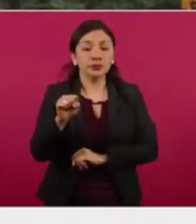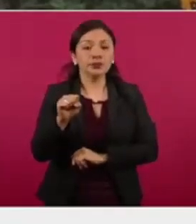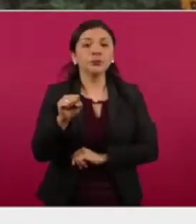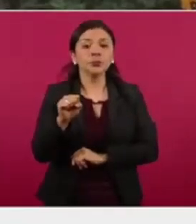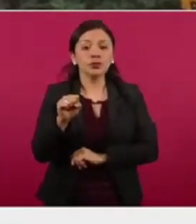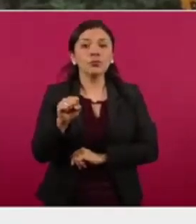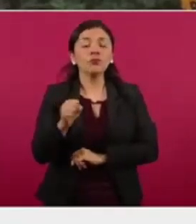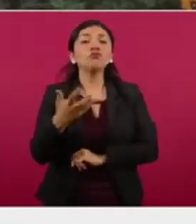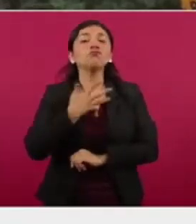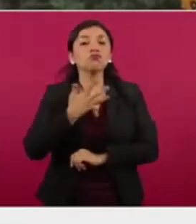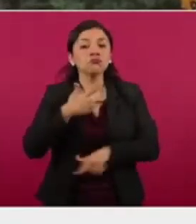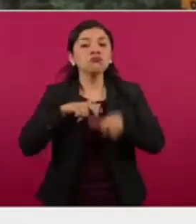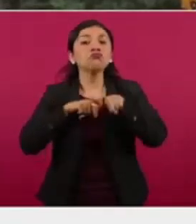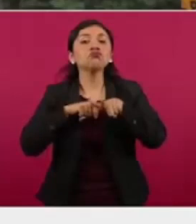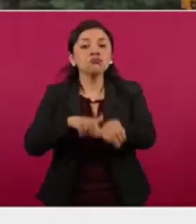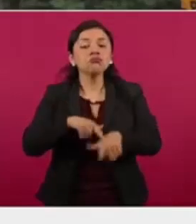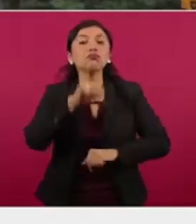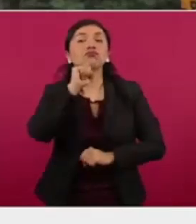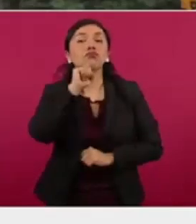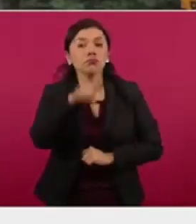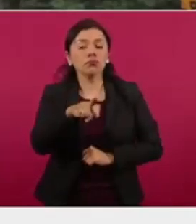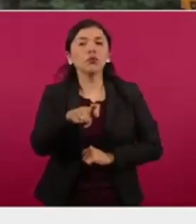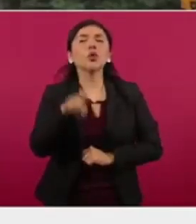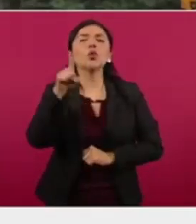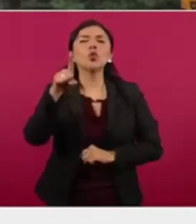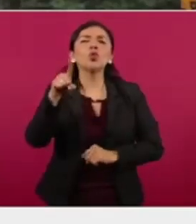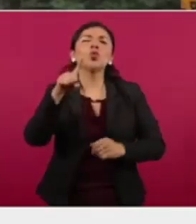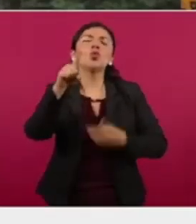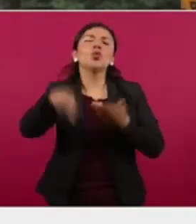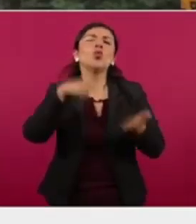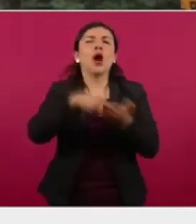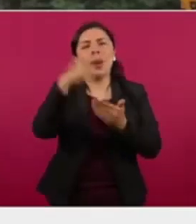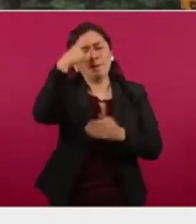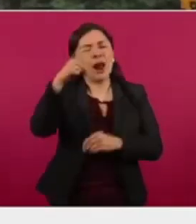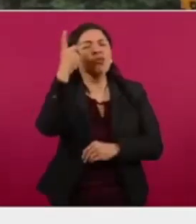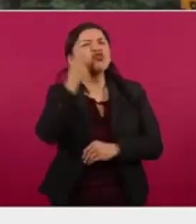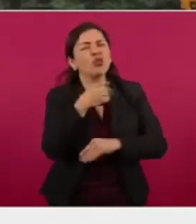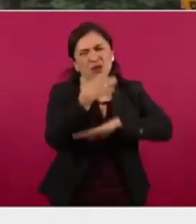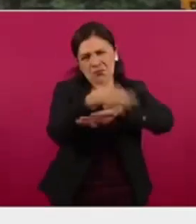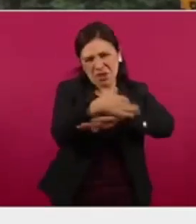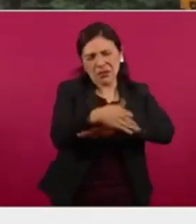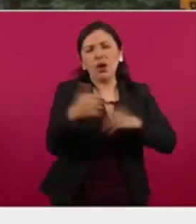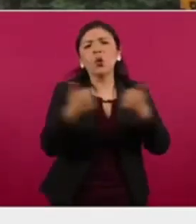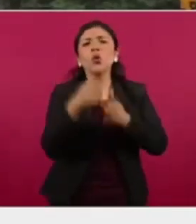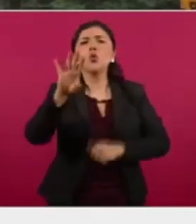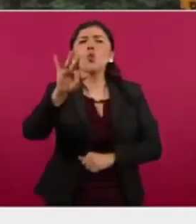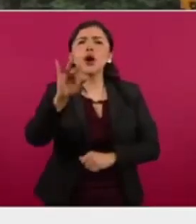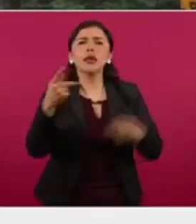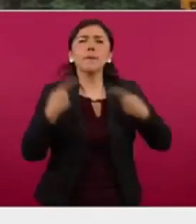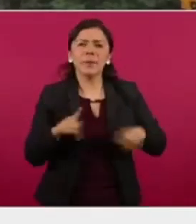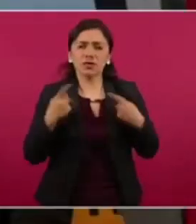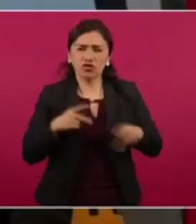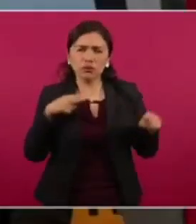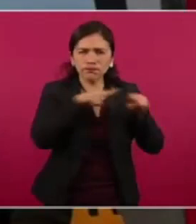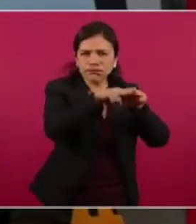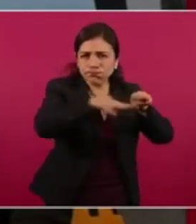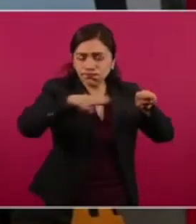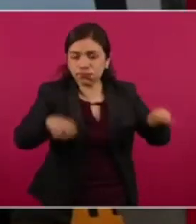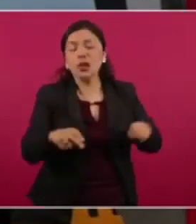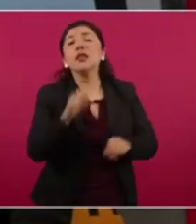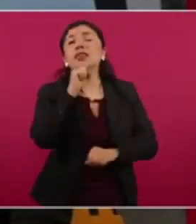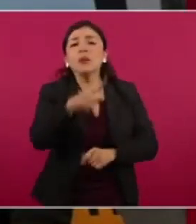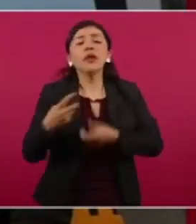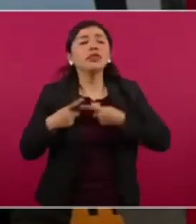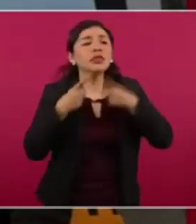Se continúa un albergue en Pochutla con 40 personas y se le proporcionaron 120